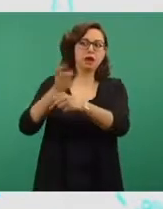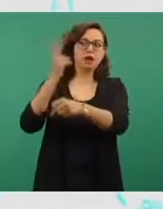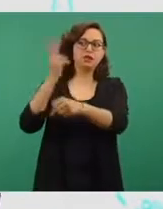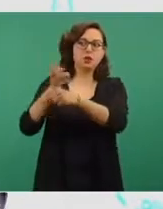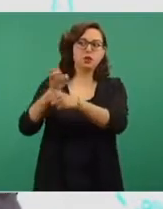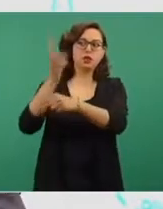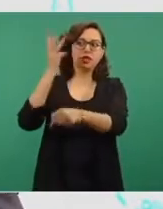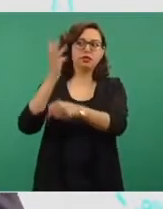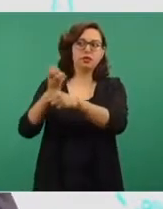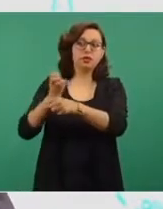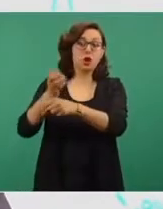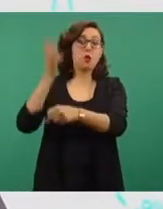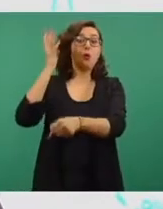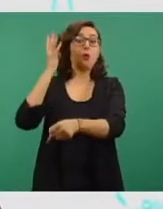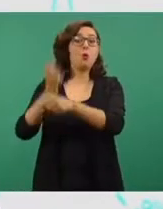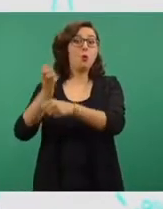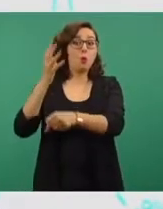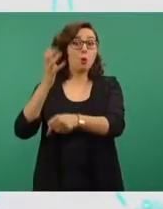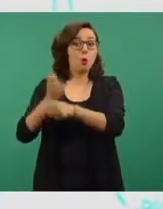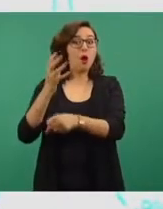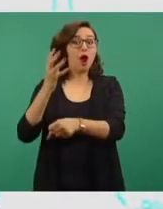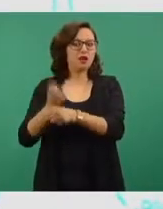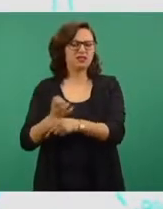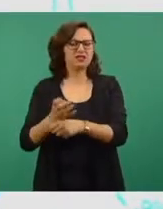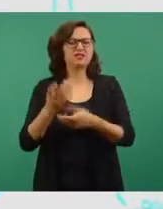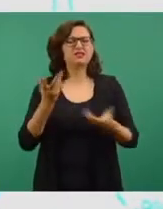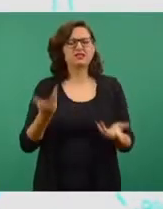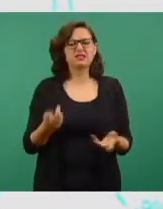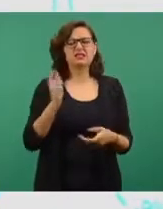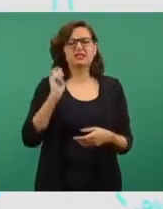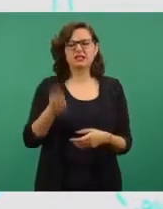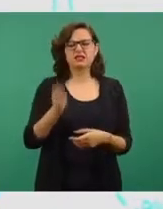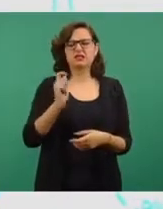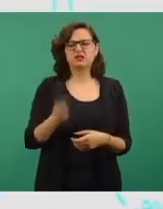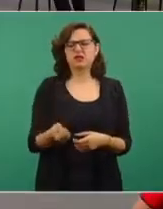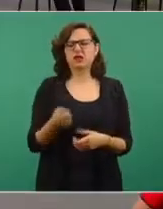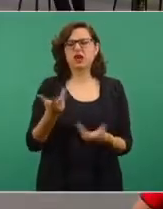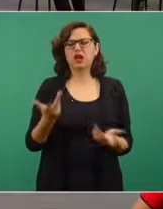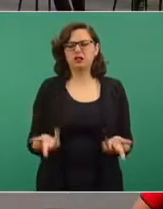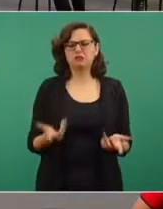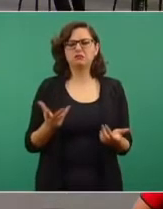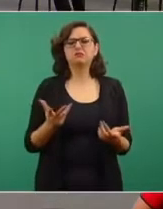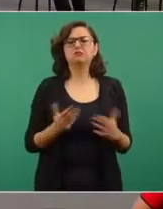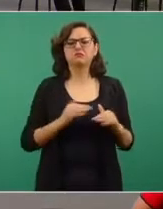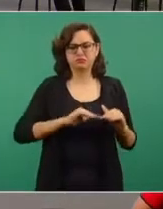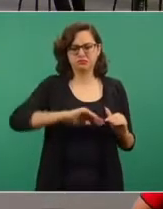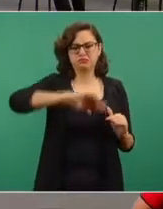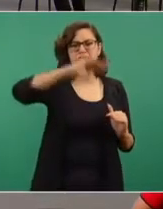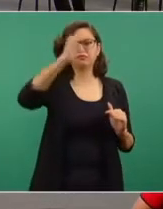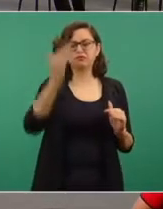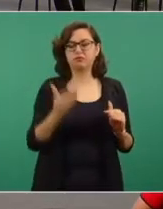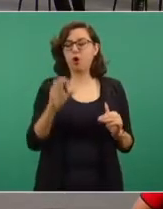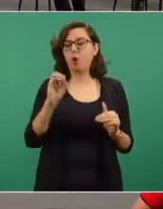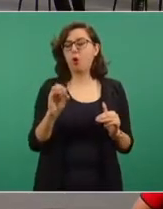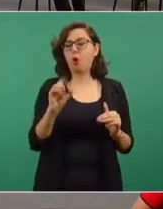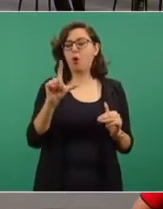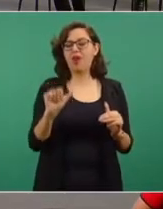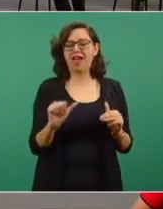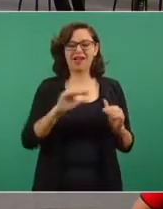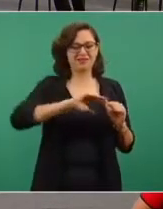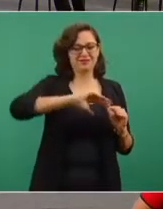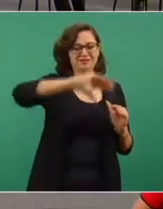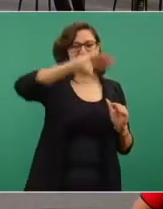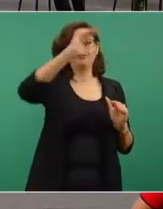olas, como ya todo el mundo conoce o la mayoría identifica, precisamente por esta forma